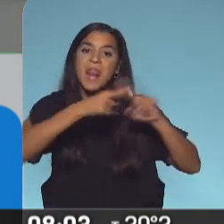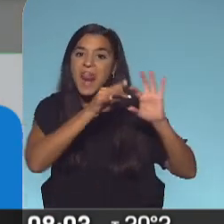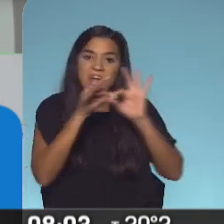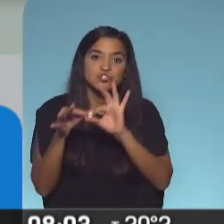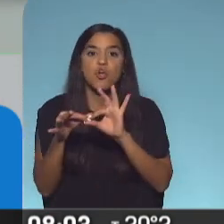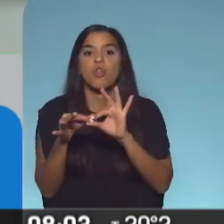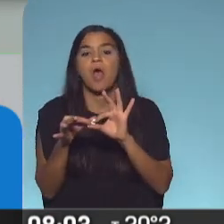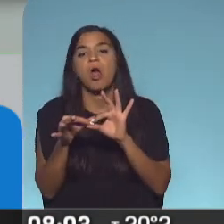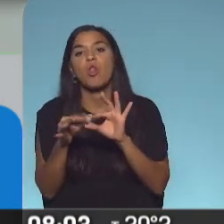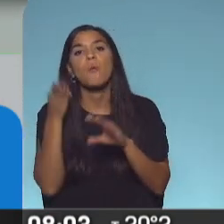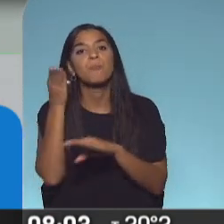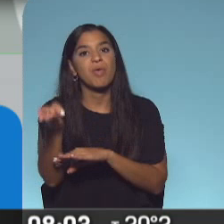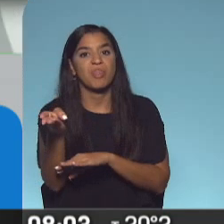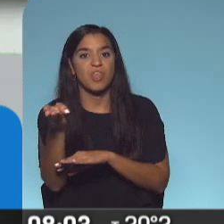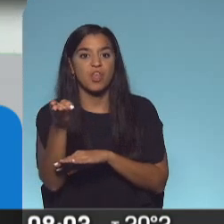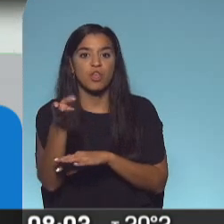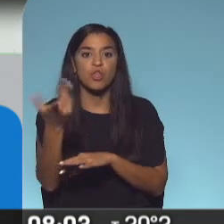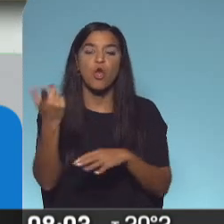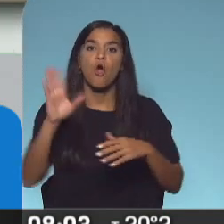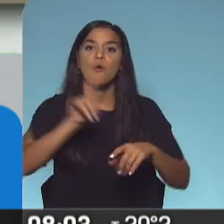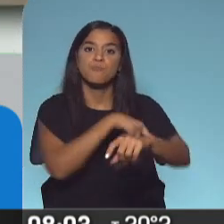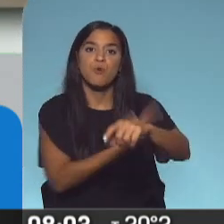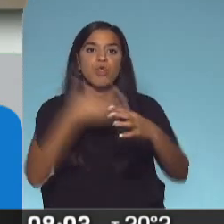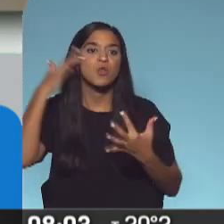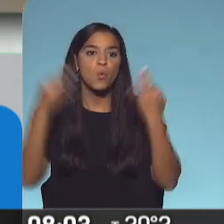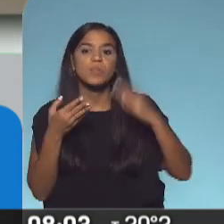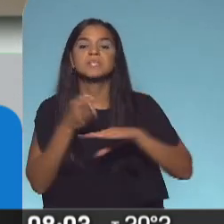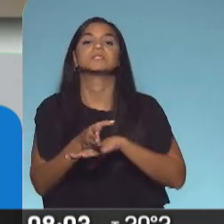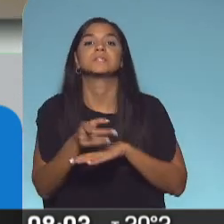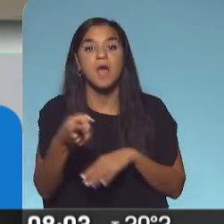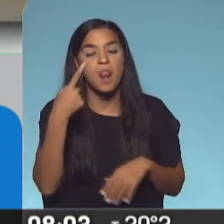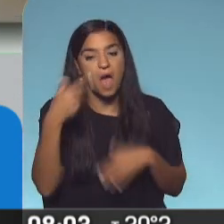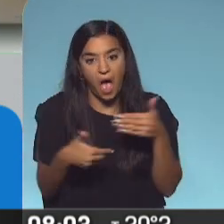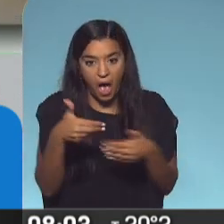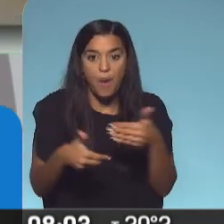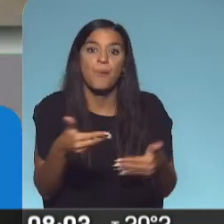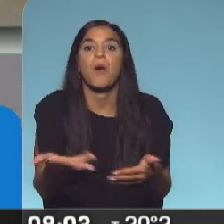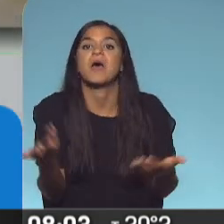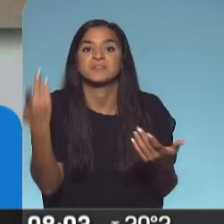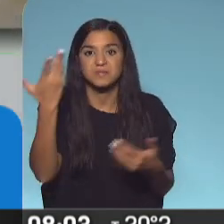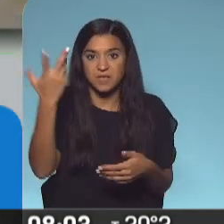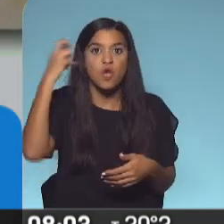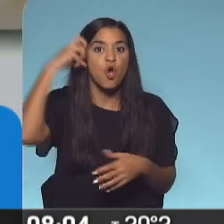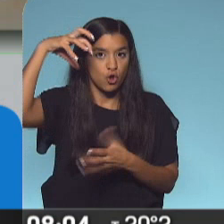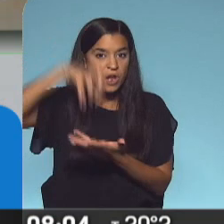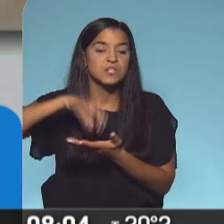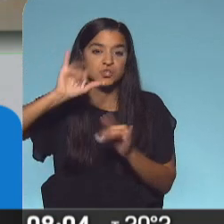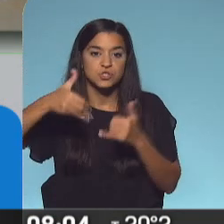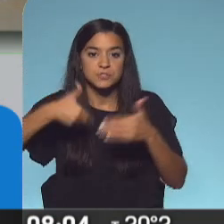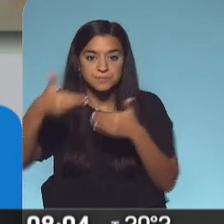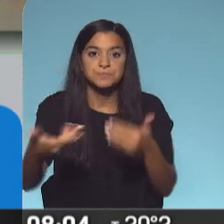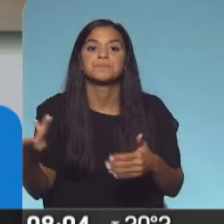con este pedido de intervención al Poder Judicial que avanza en el Congreso Nacional y que encabeza el